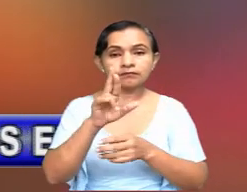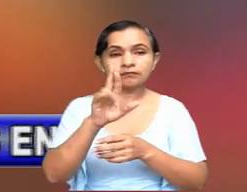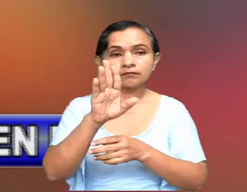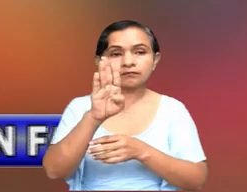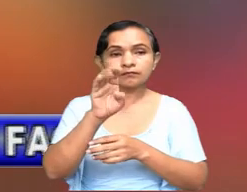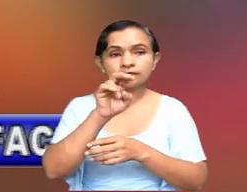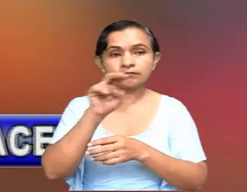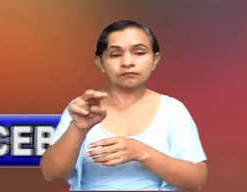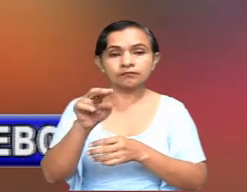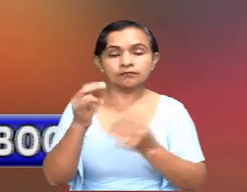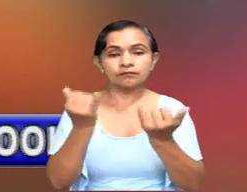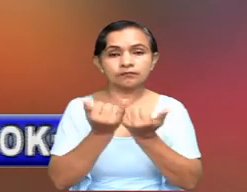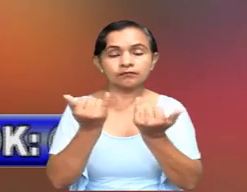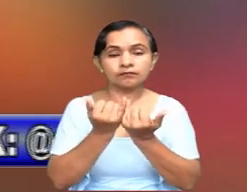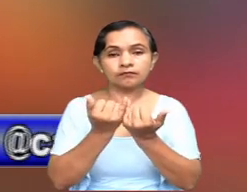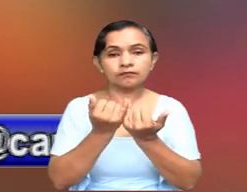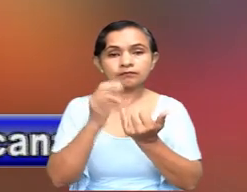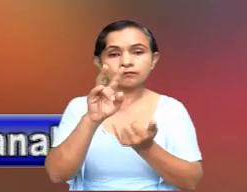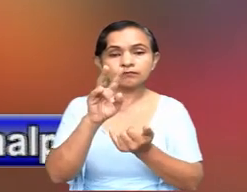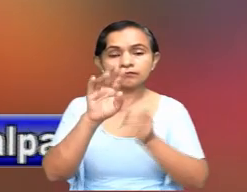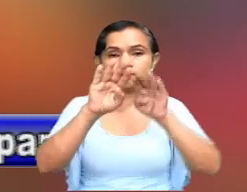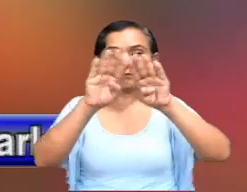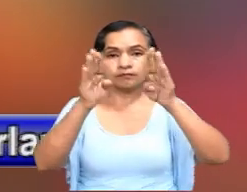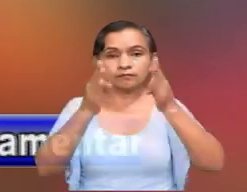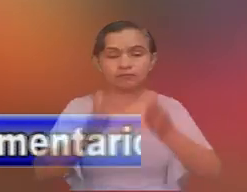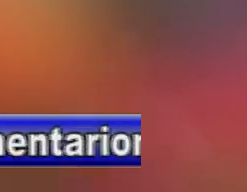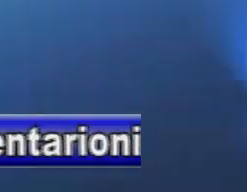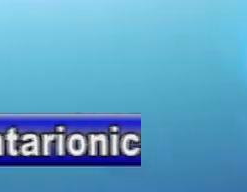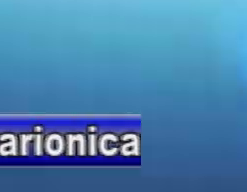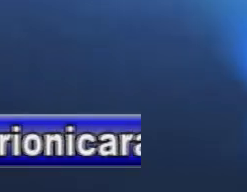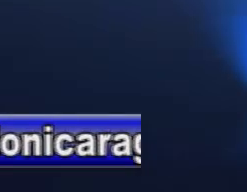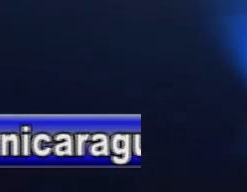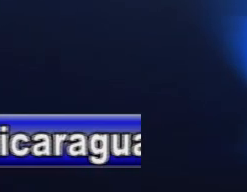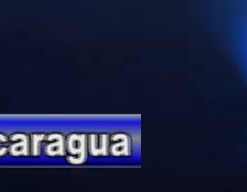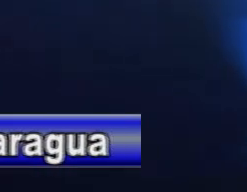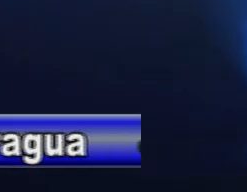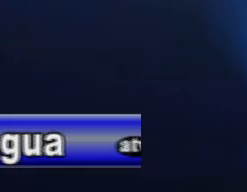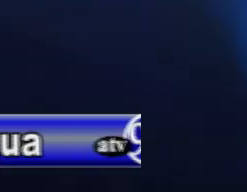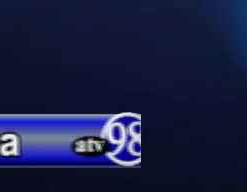canal parlamentario les informó Vanessa Paz.